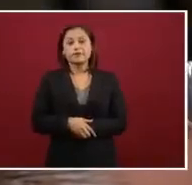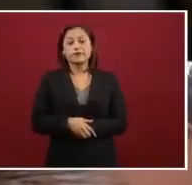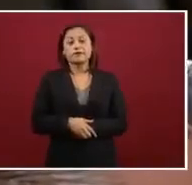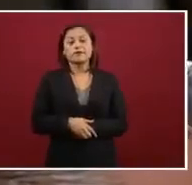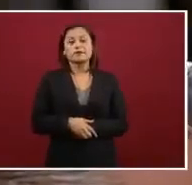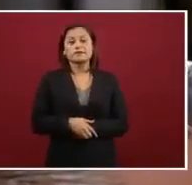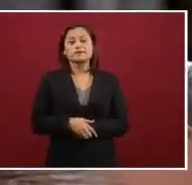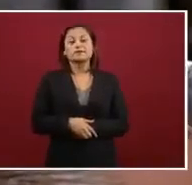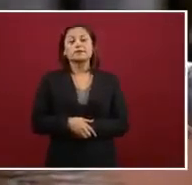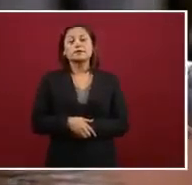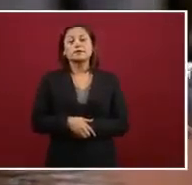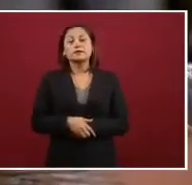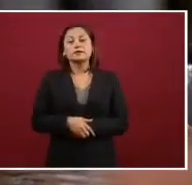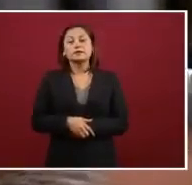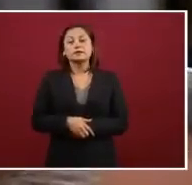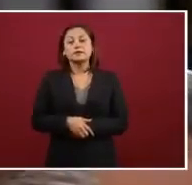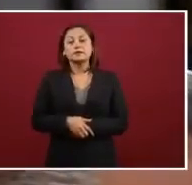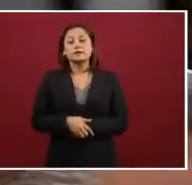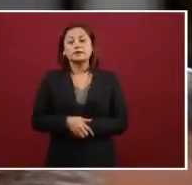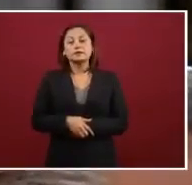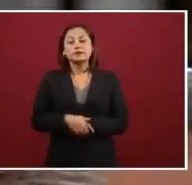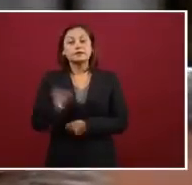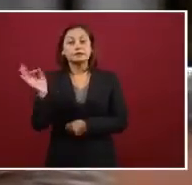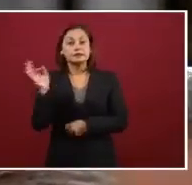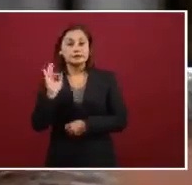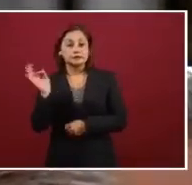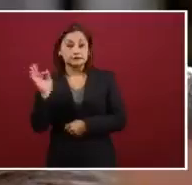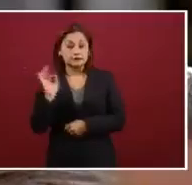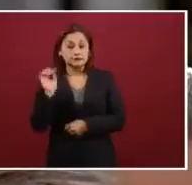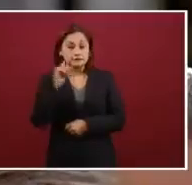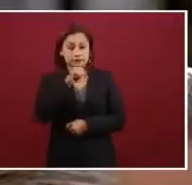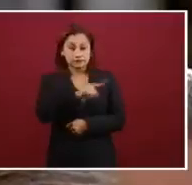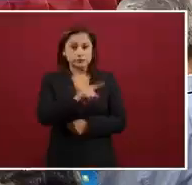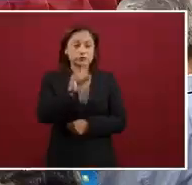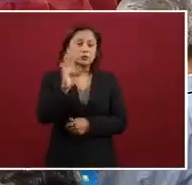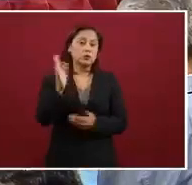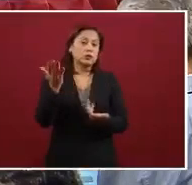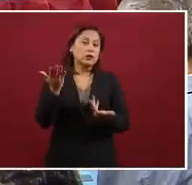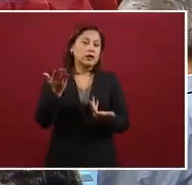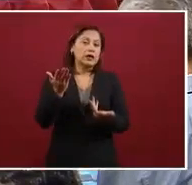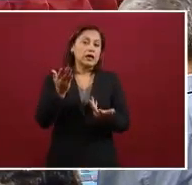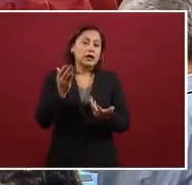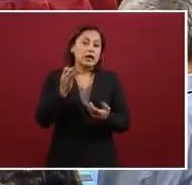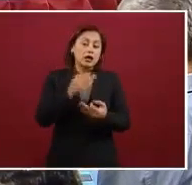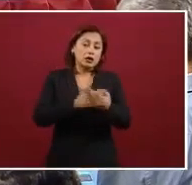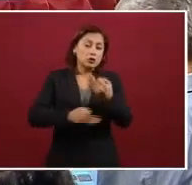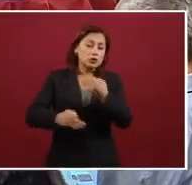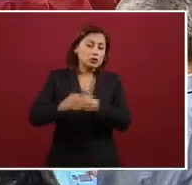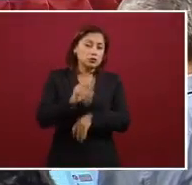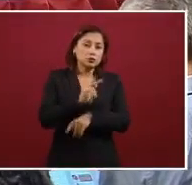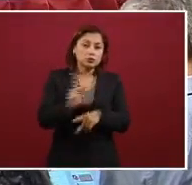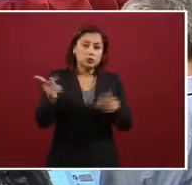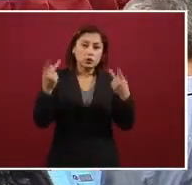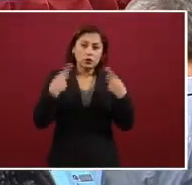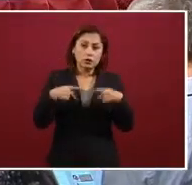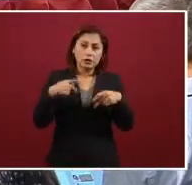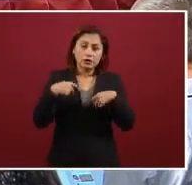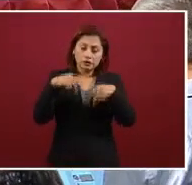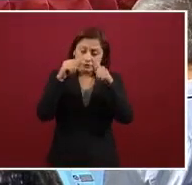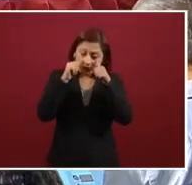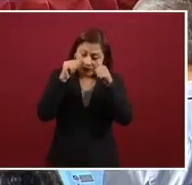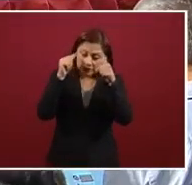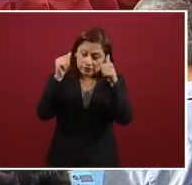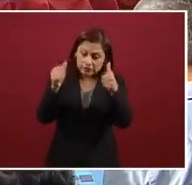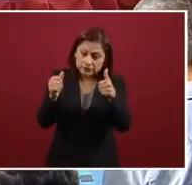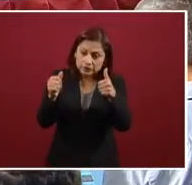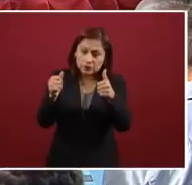odontología llegara a todo el sector de la población a través del sistema de salud de bienestar?